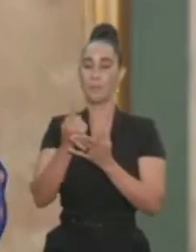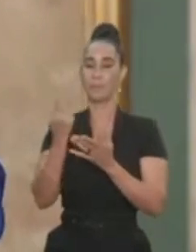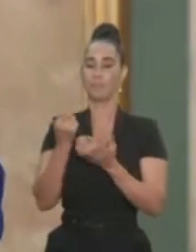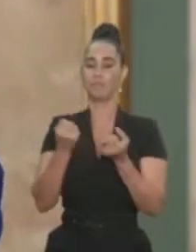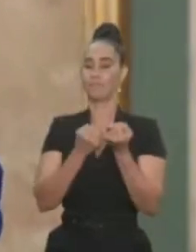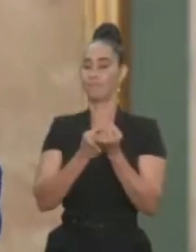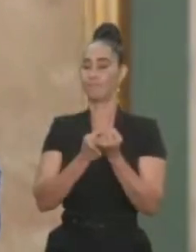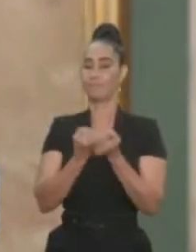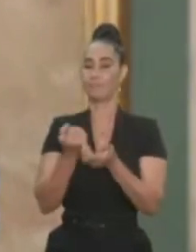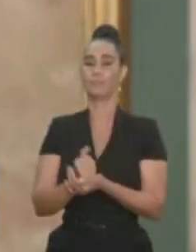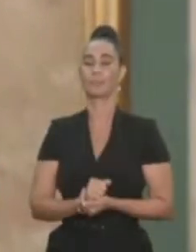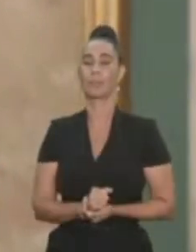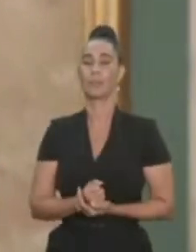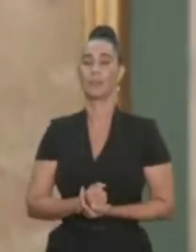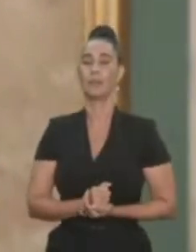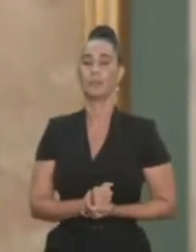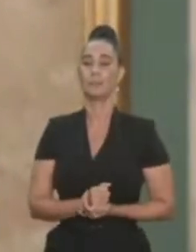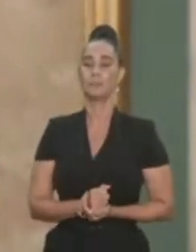siempre,